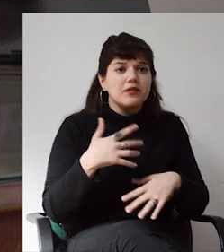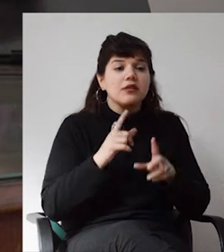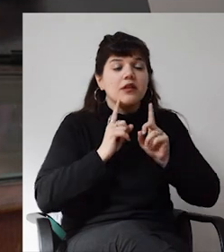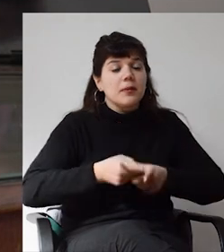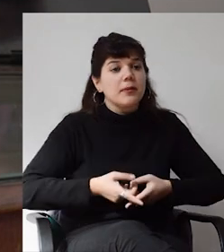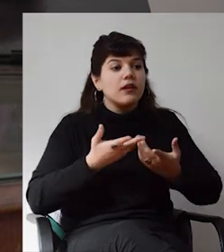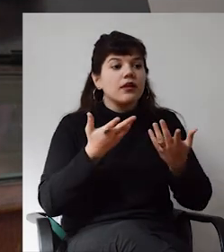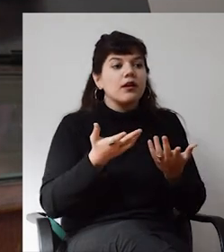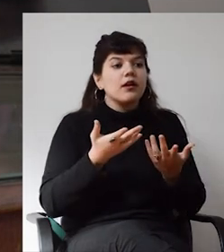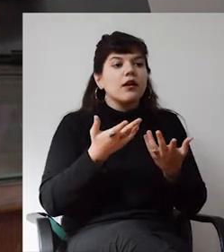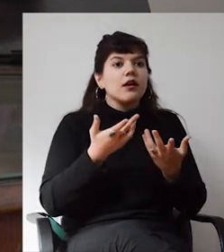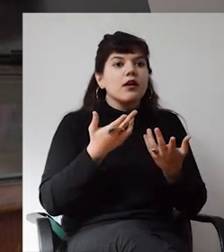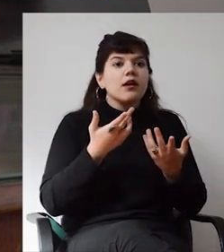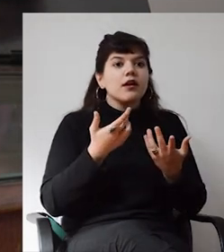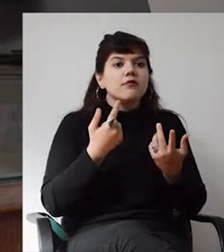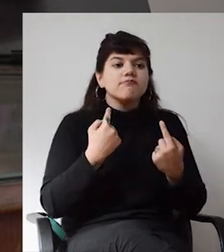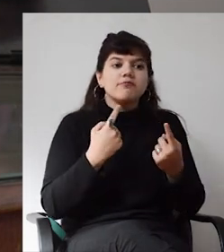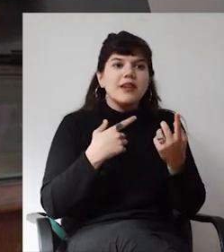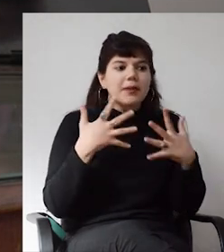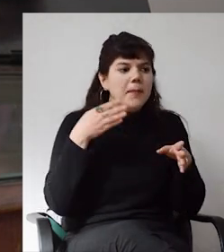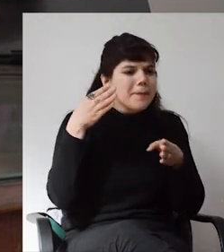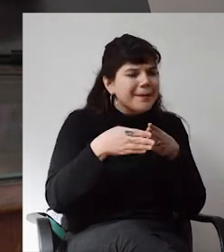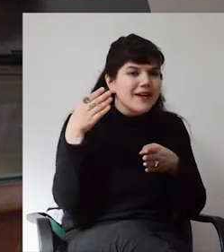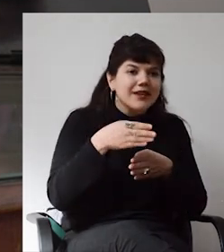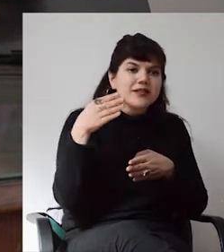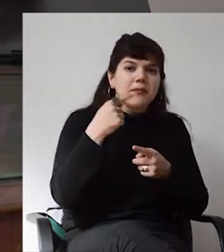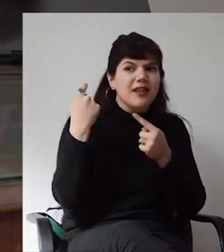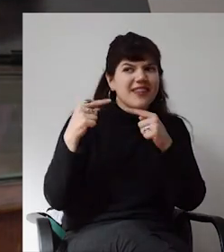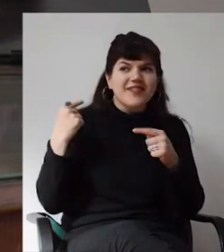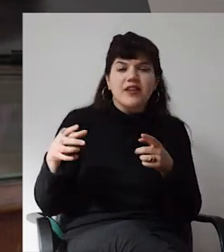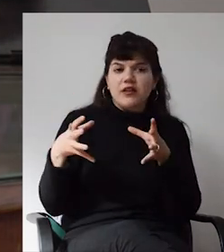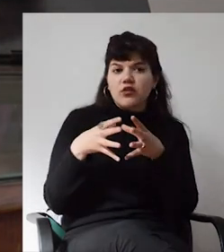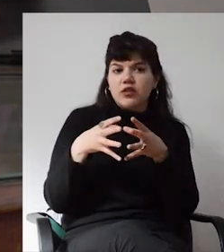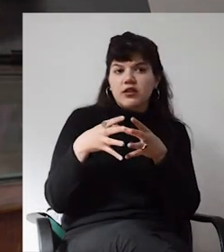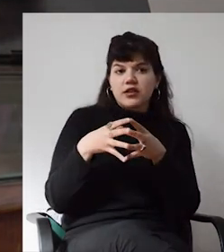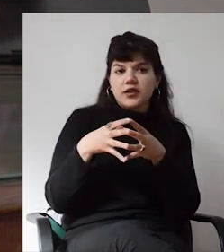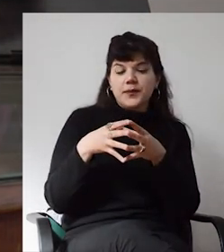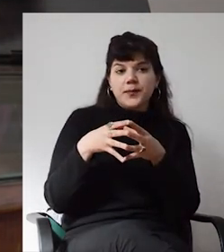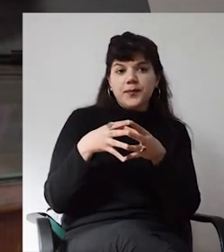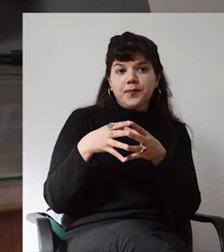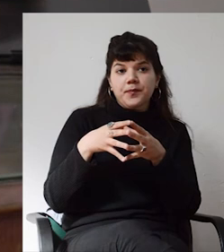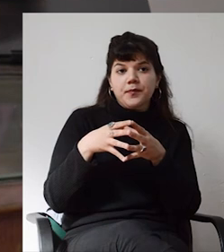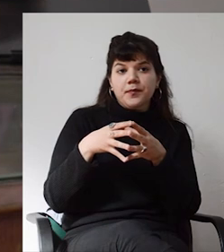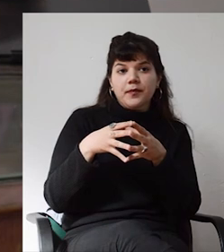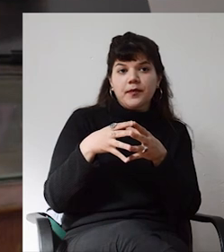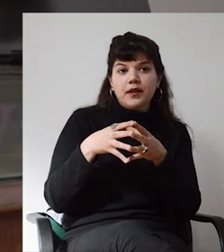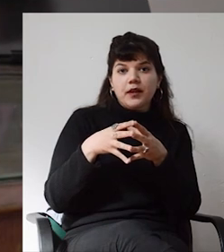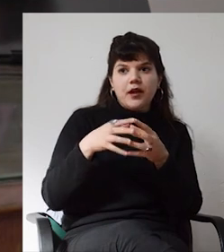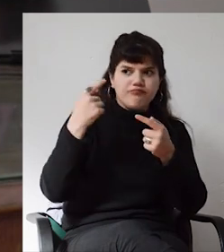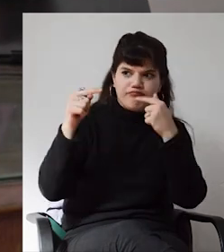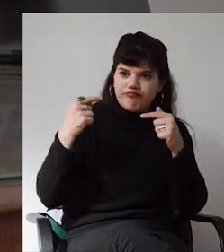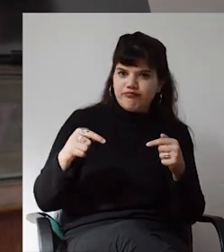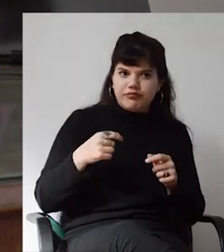mucha articulación y mucha participación de distintos colectivos